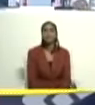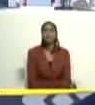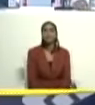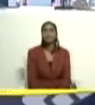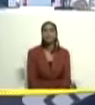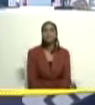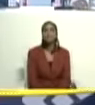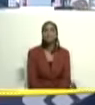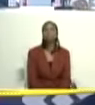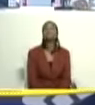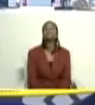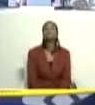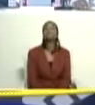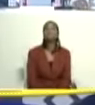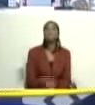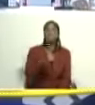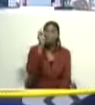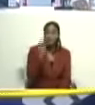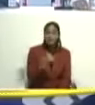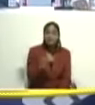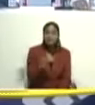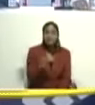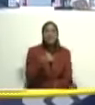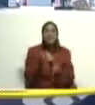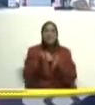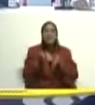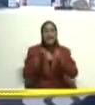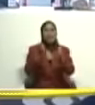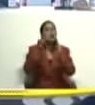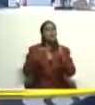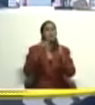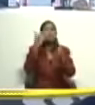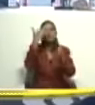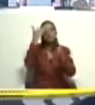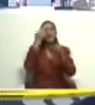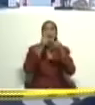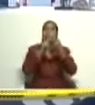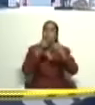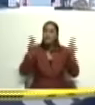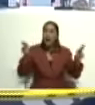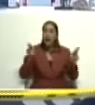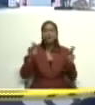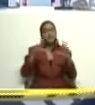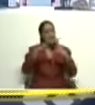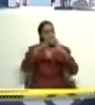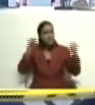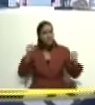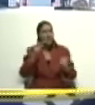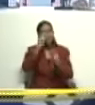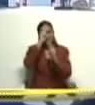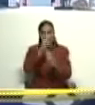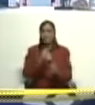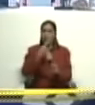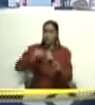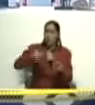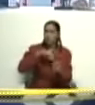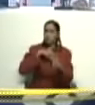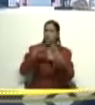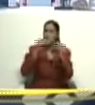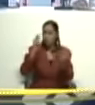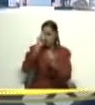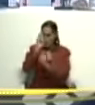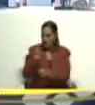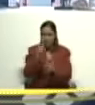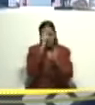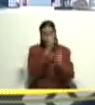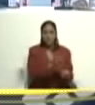El camino tiene que ser la paz, el entendimiento, el diálogo, el respeto entre todos y todas. Y que la opinión